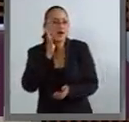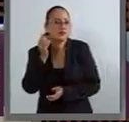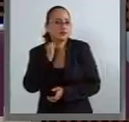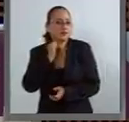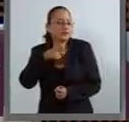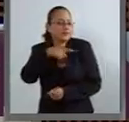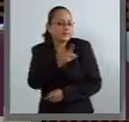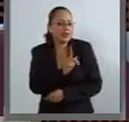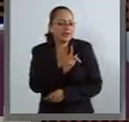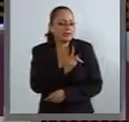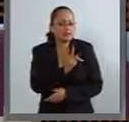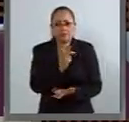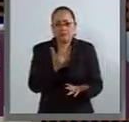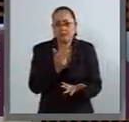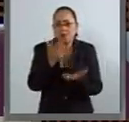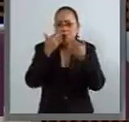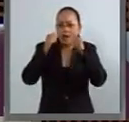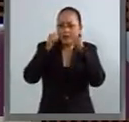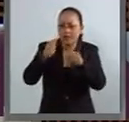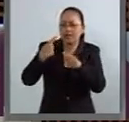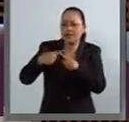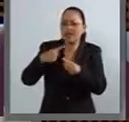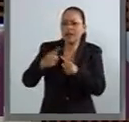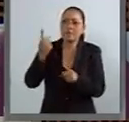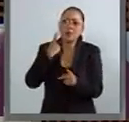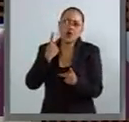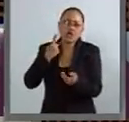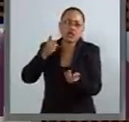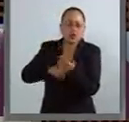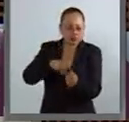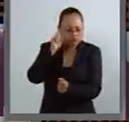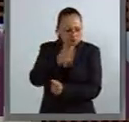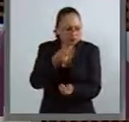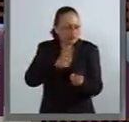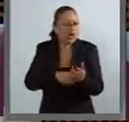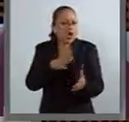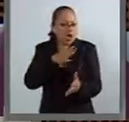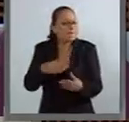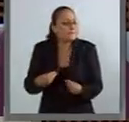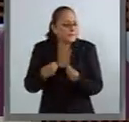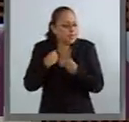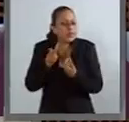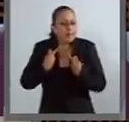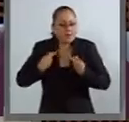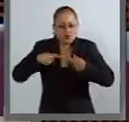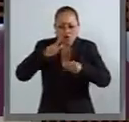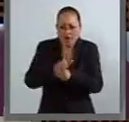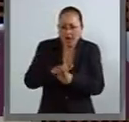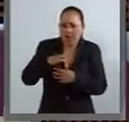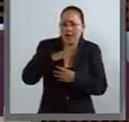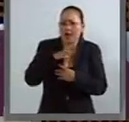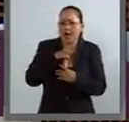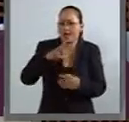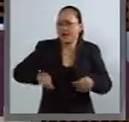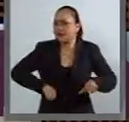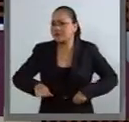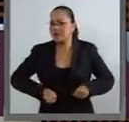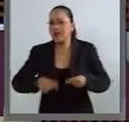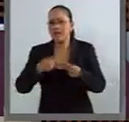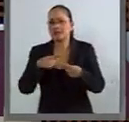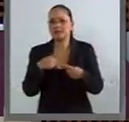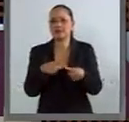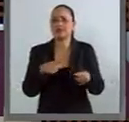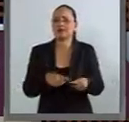tomar en cuenta también que los políticos tenemos vida y los políticos